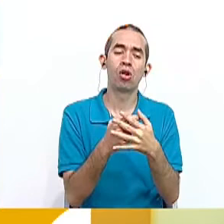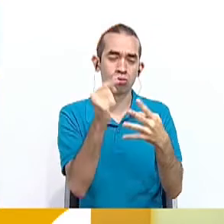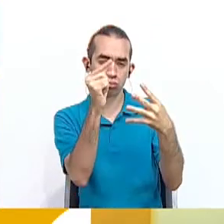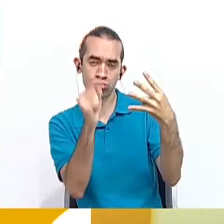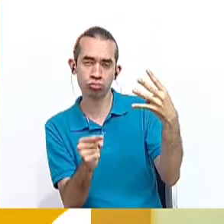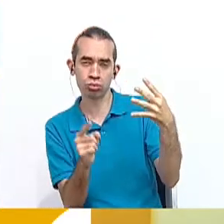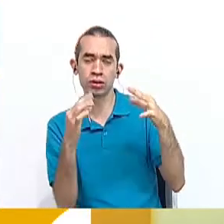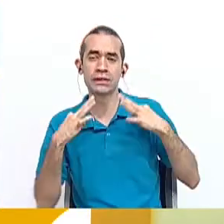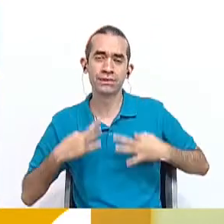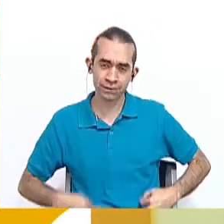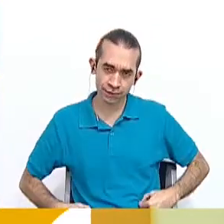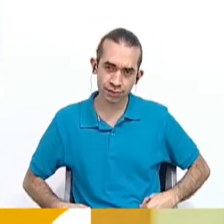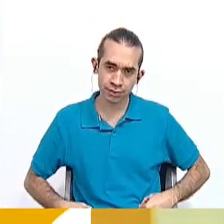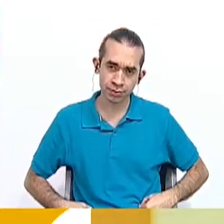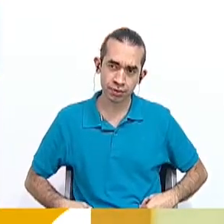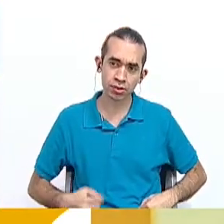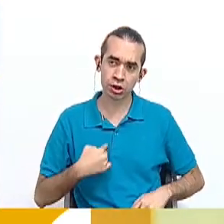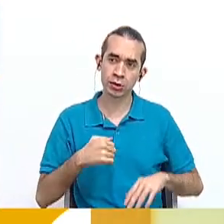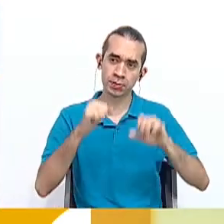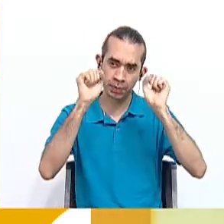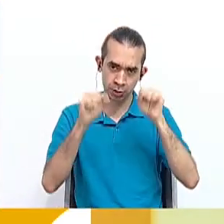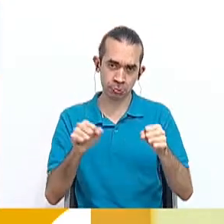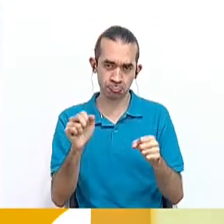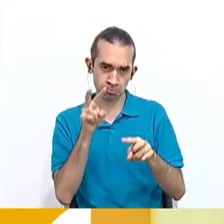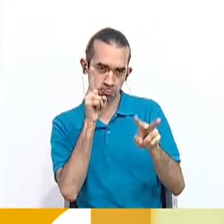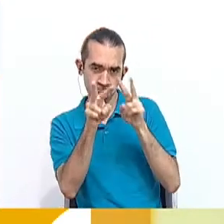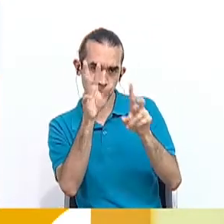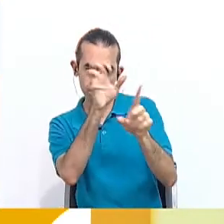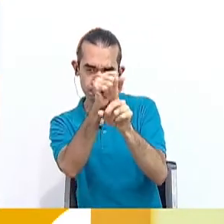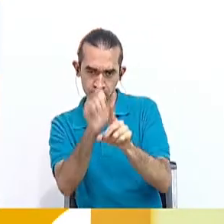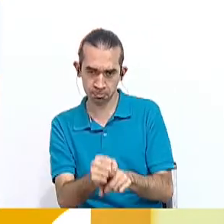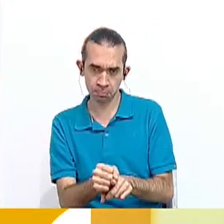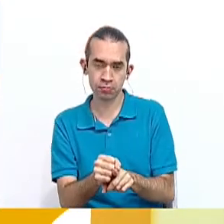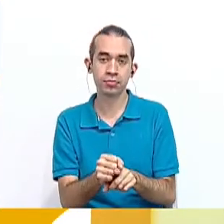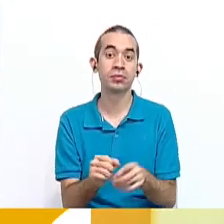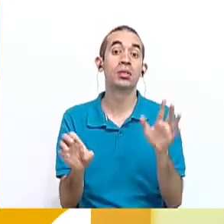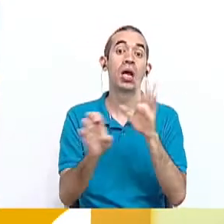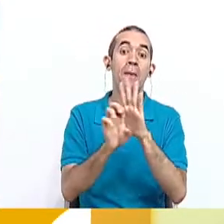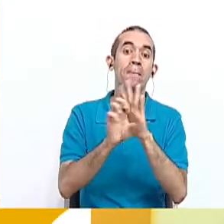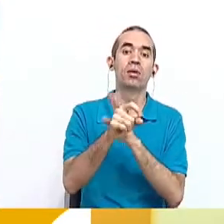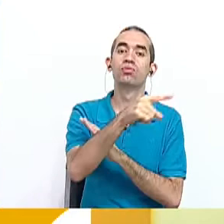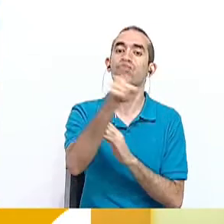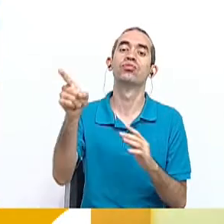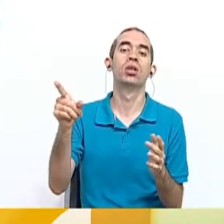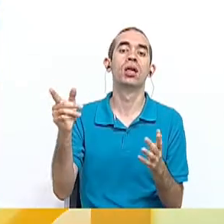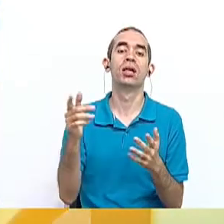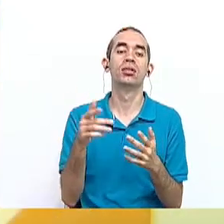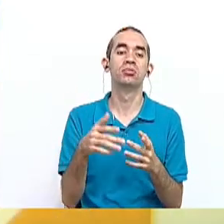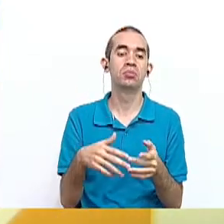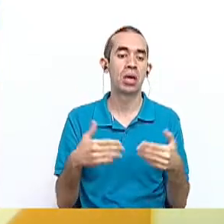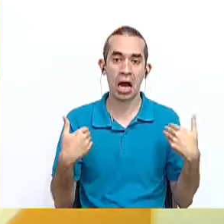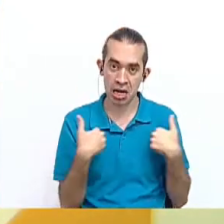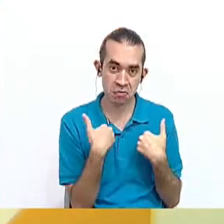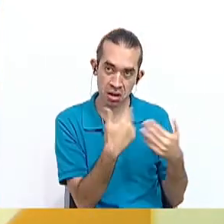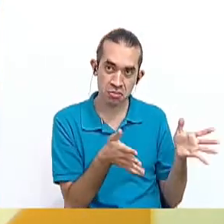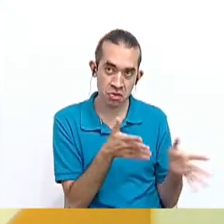rasgos físicos que yo puedo observar y determinar. Si ustedes tienen, por ejemplo, ahí a su mascota, vean, ahí les presento a la